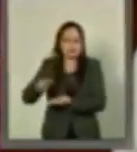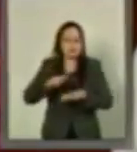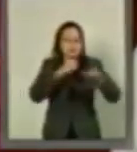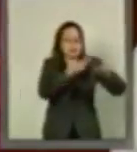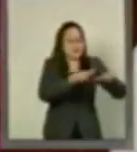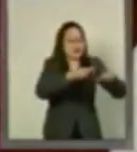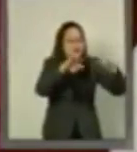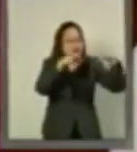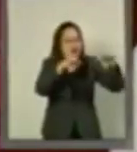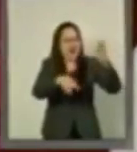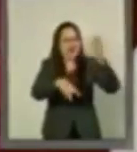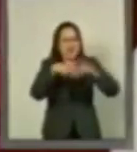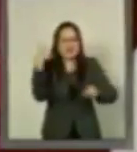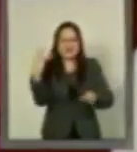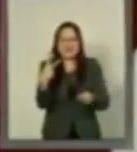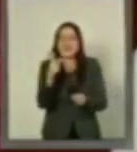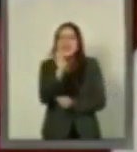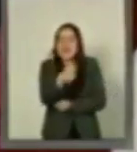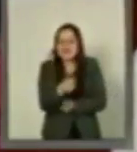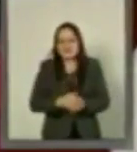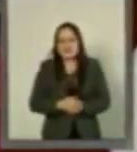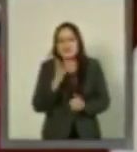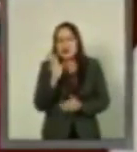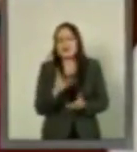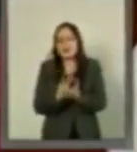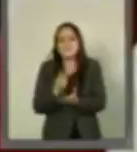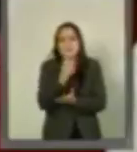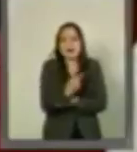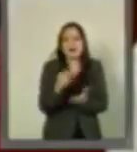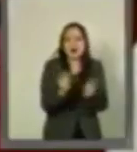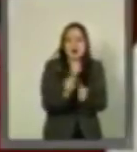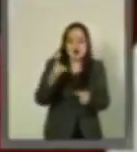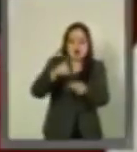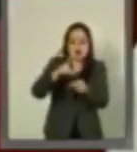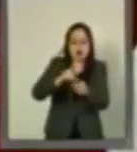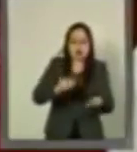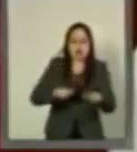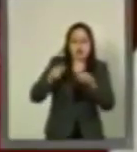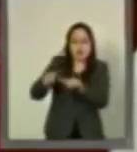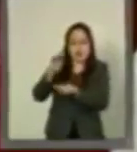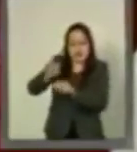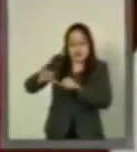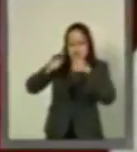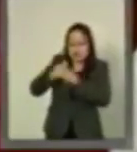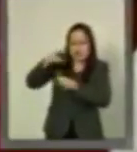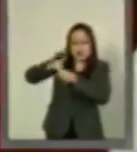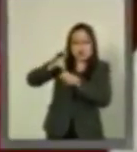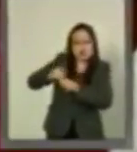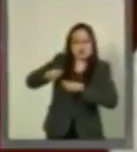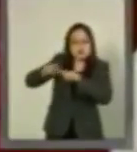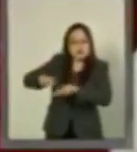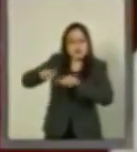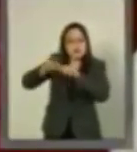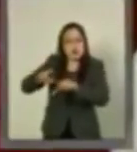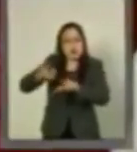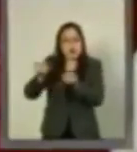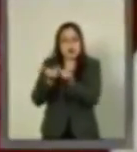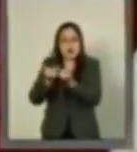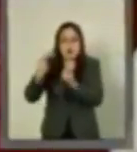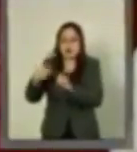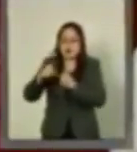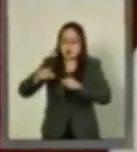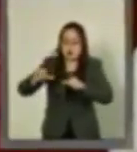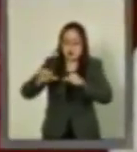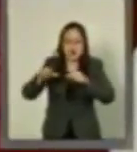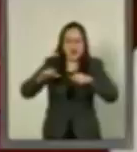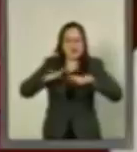en Blanco por las donaciones económicas realizadas a esta asociación y a las fundaciones Casa sobre la